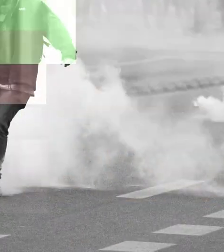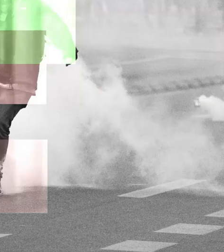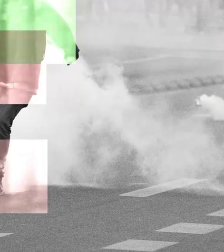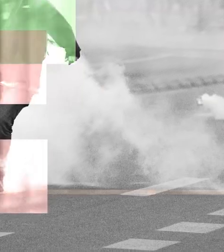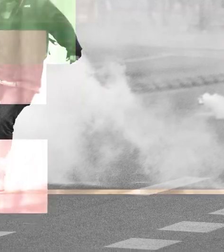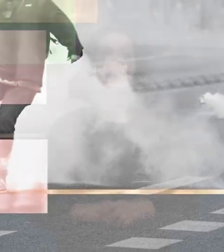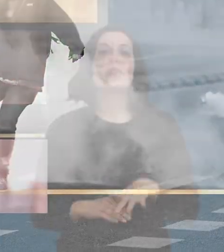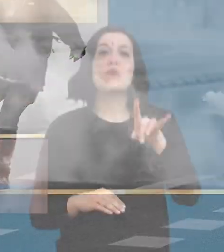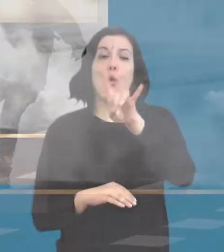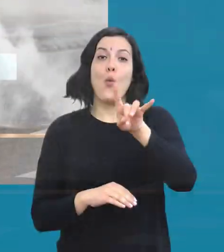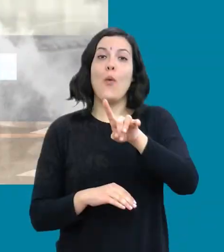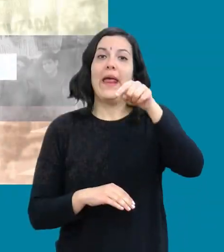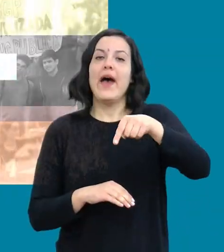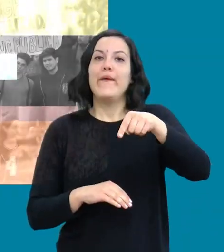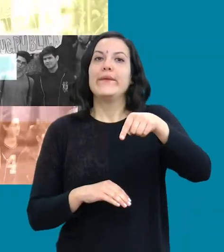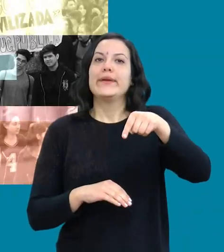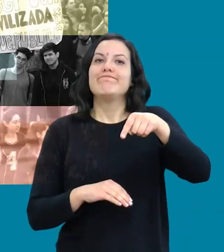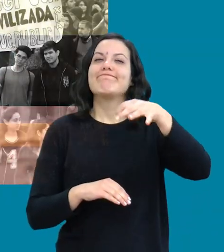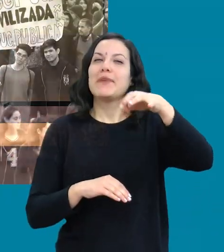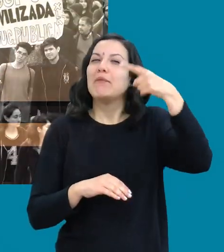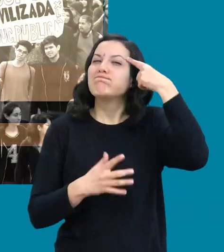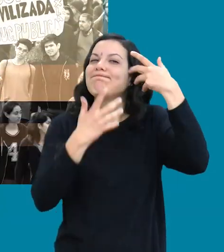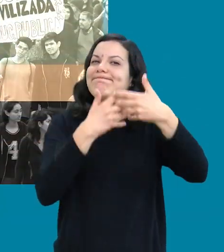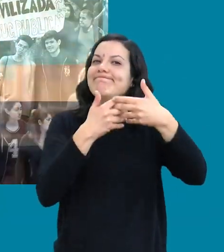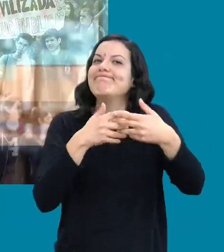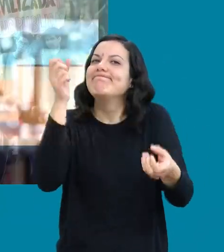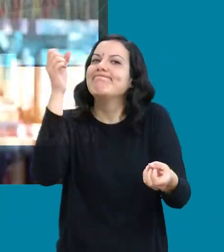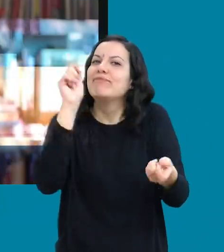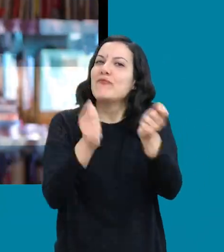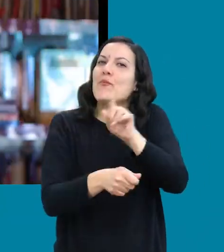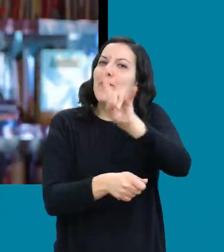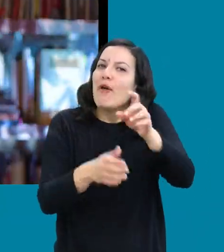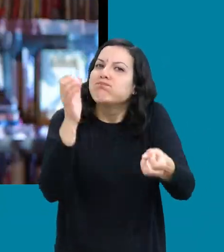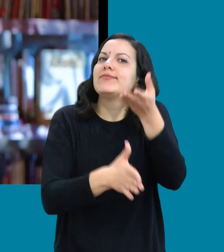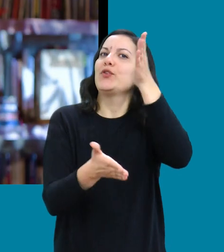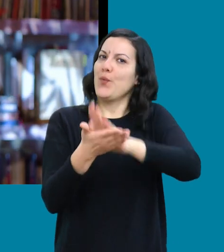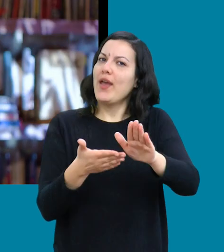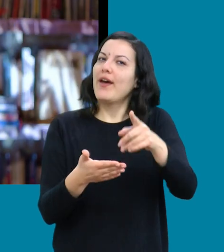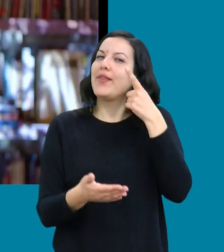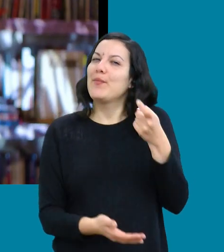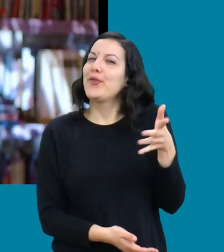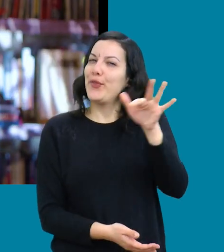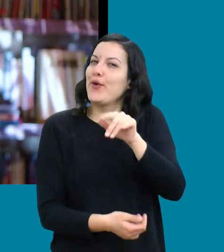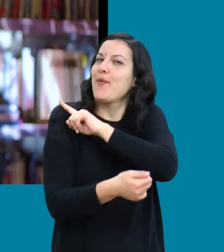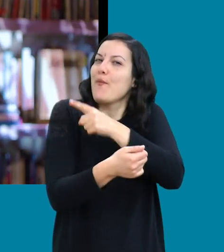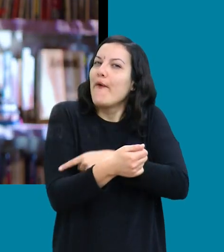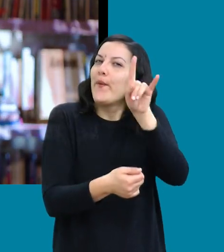Entonces la universidad tiene que ser llamada ante una nueva reforma. Lo vemos a diario, el poder universitario hoy